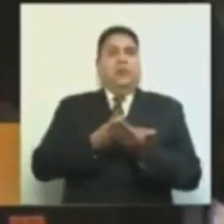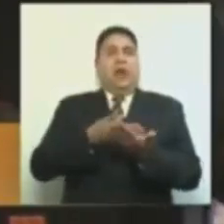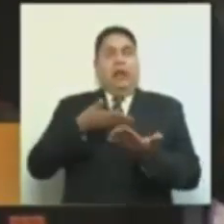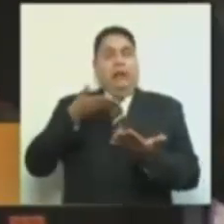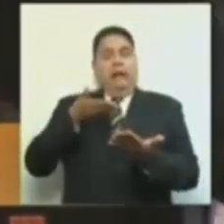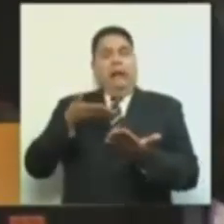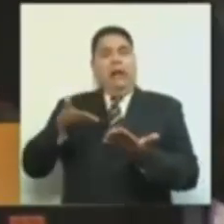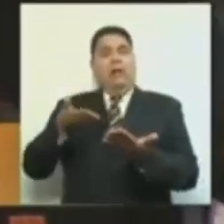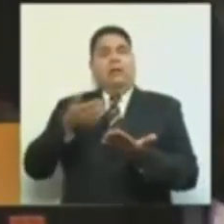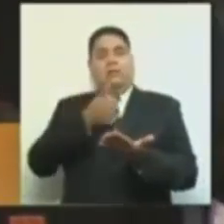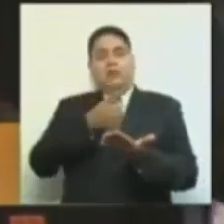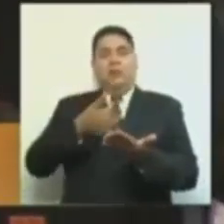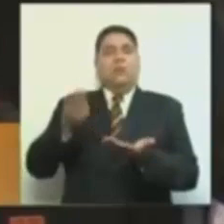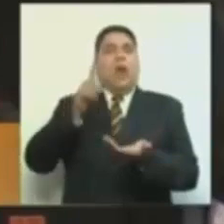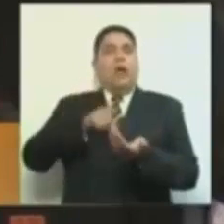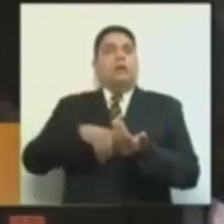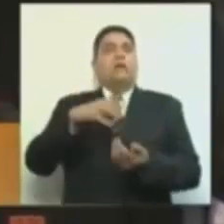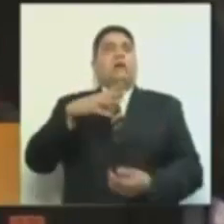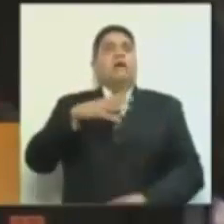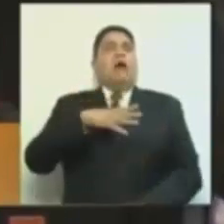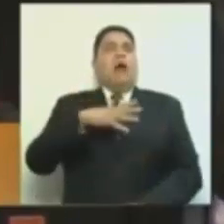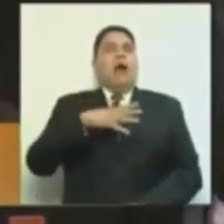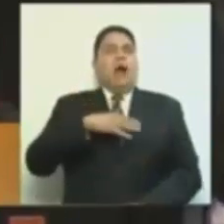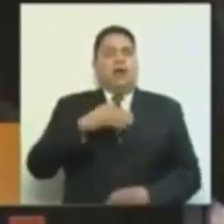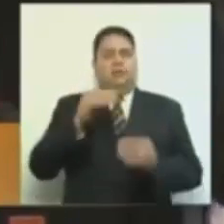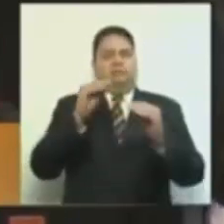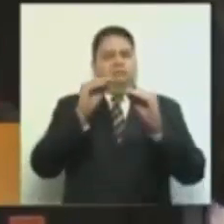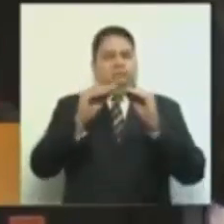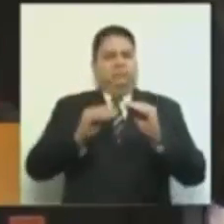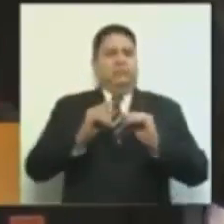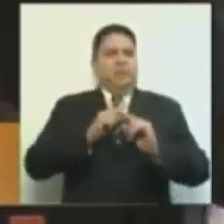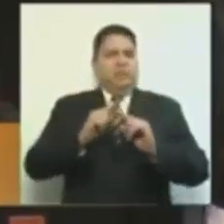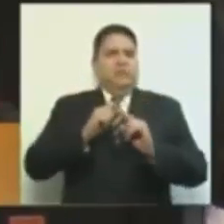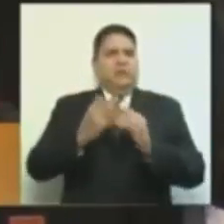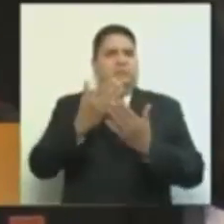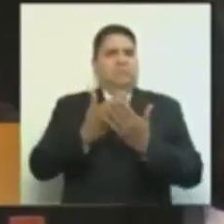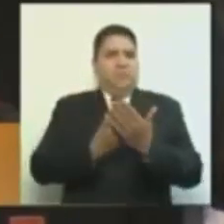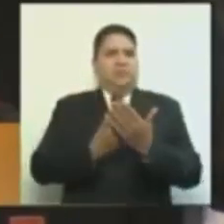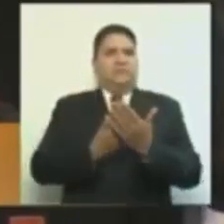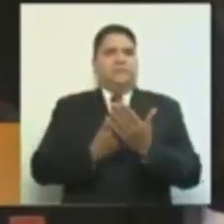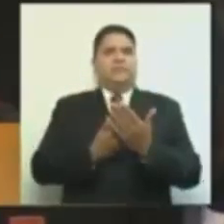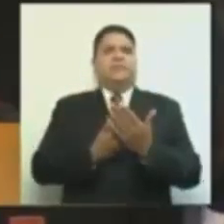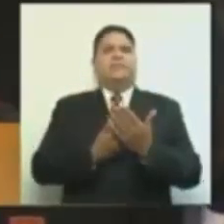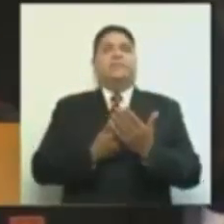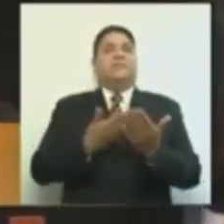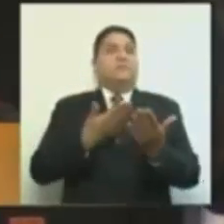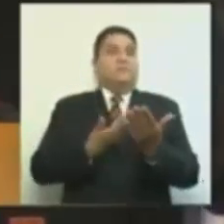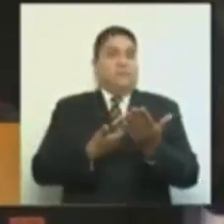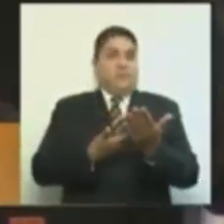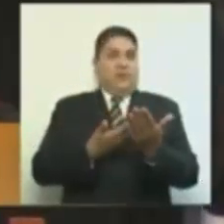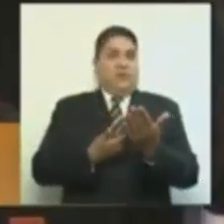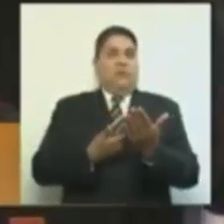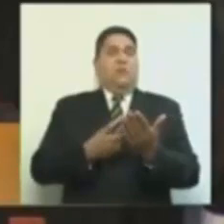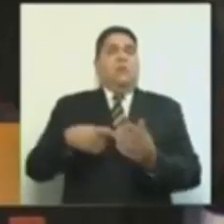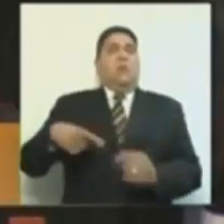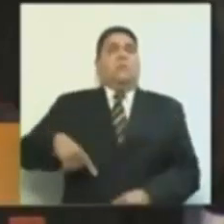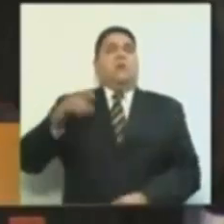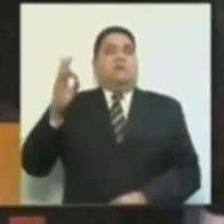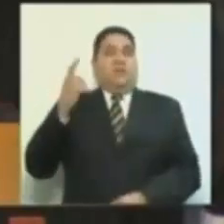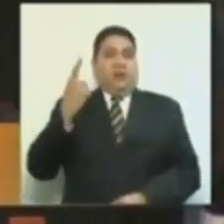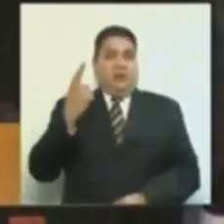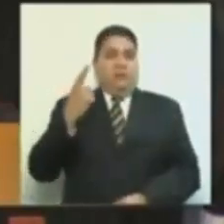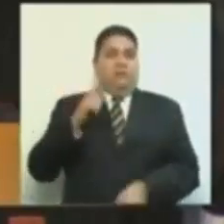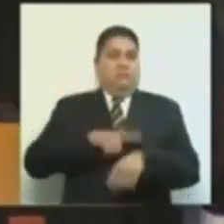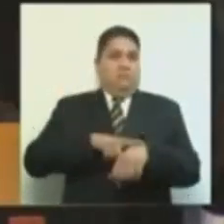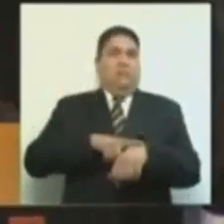andamiaje, un grado de complejidad que el Ejecutivo y su mayoría